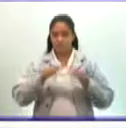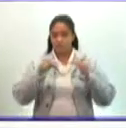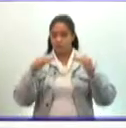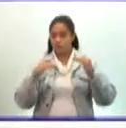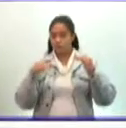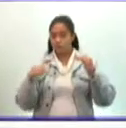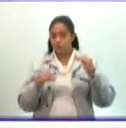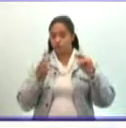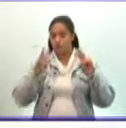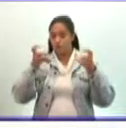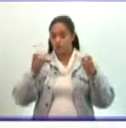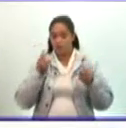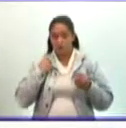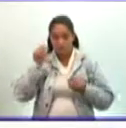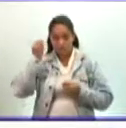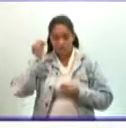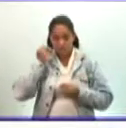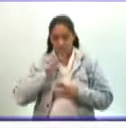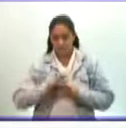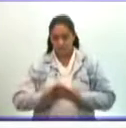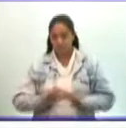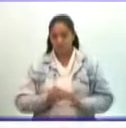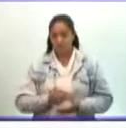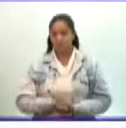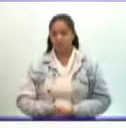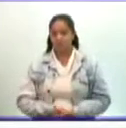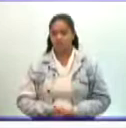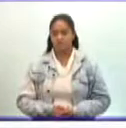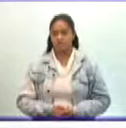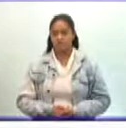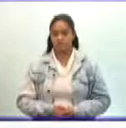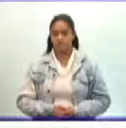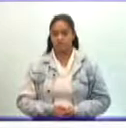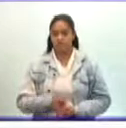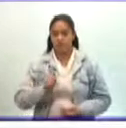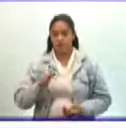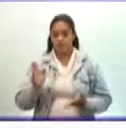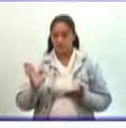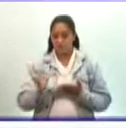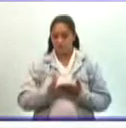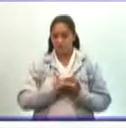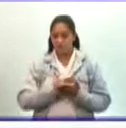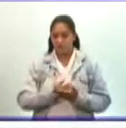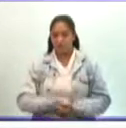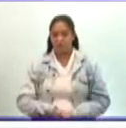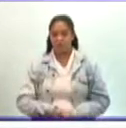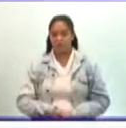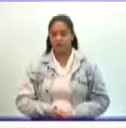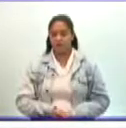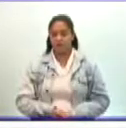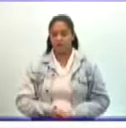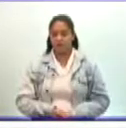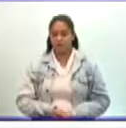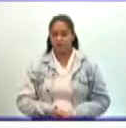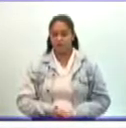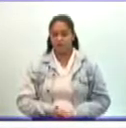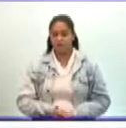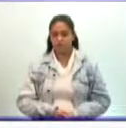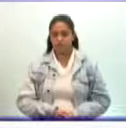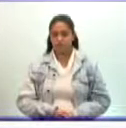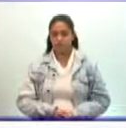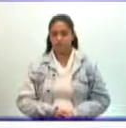valores conocidos. Vamos entonces a despejar aplicando la propiedad fundamental de las